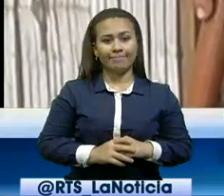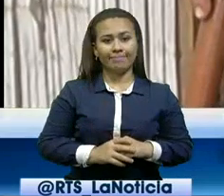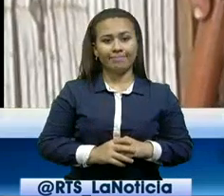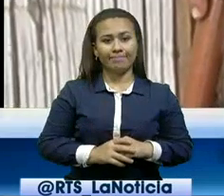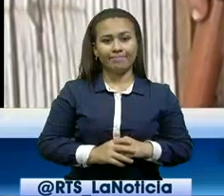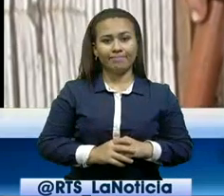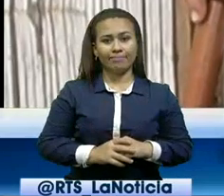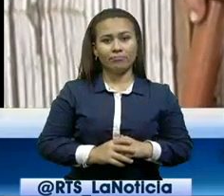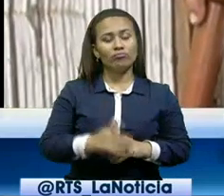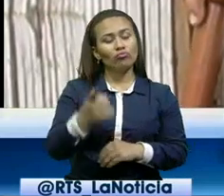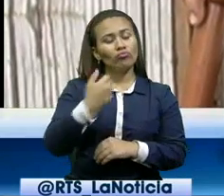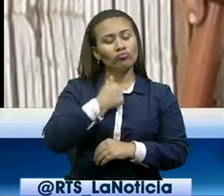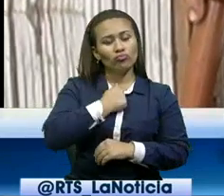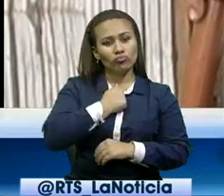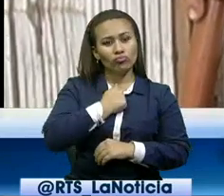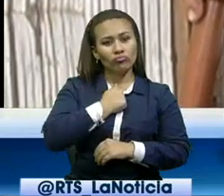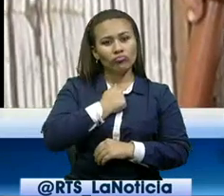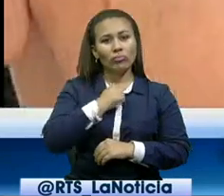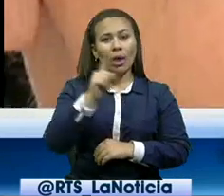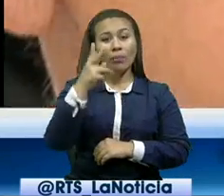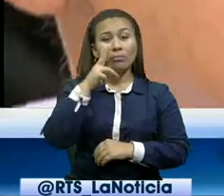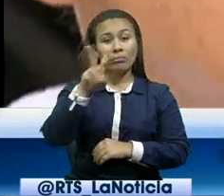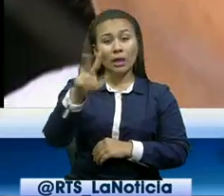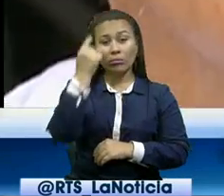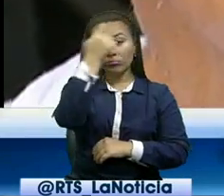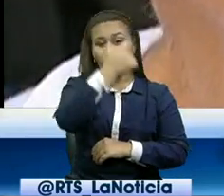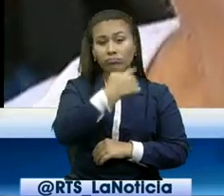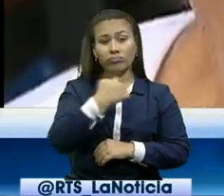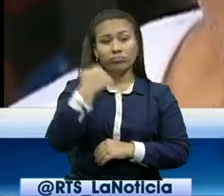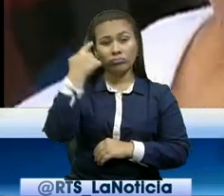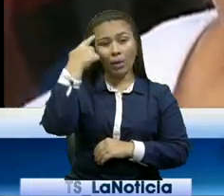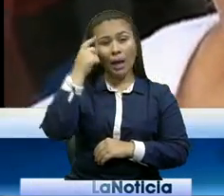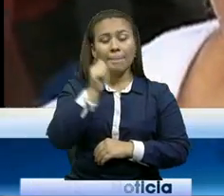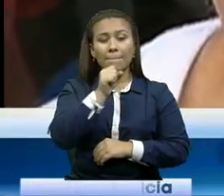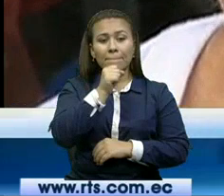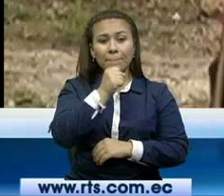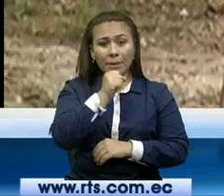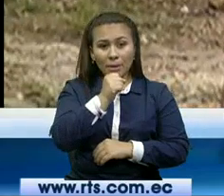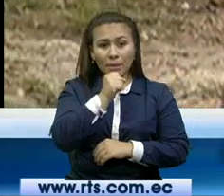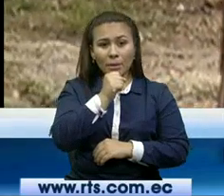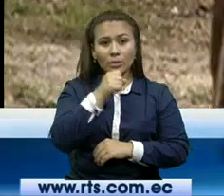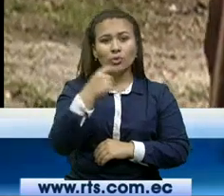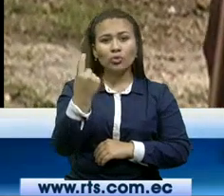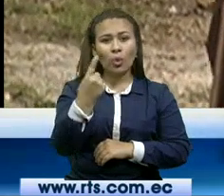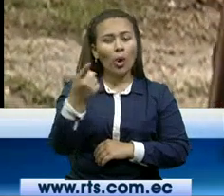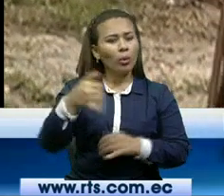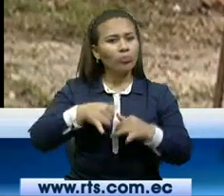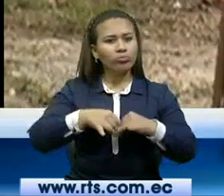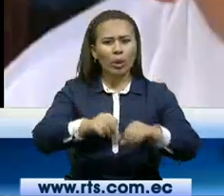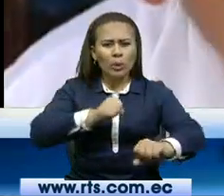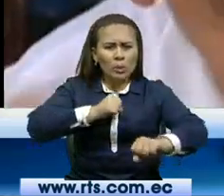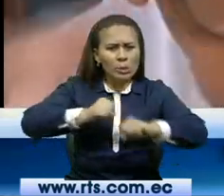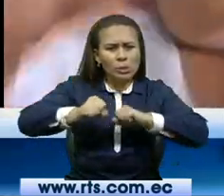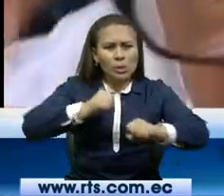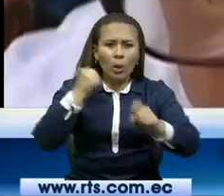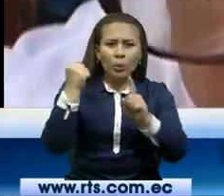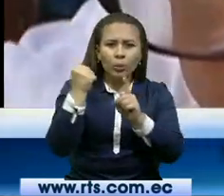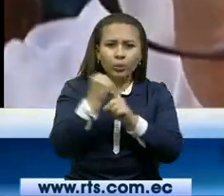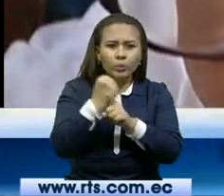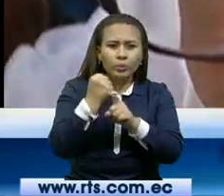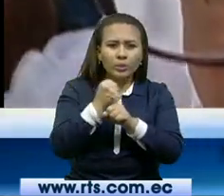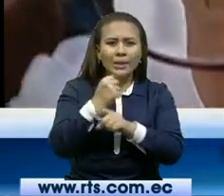Es un conmovedor reflejo de la vejez cuando se está solo, pero sigue en pie de lucha, a la espera de un